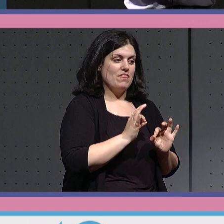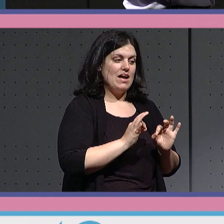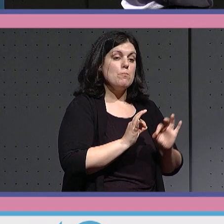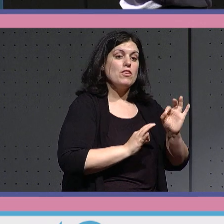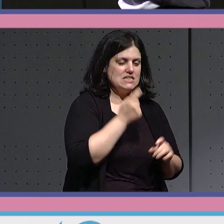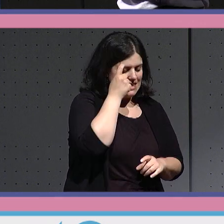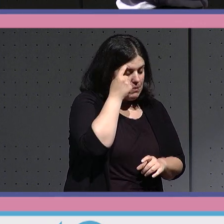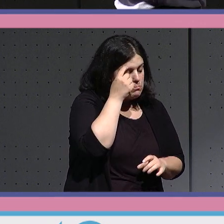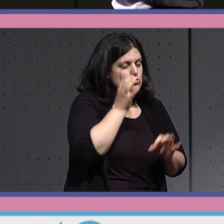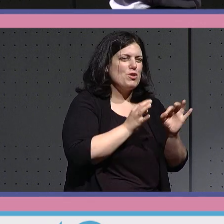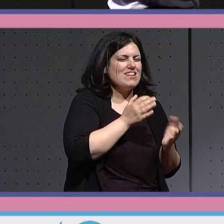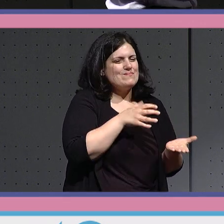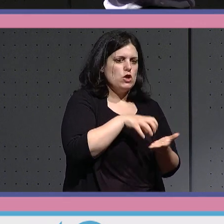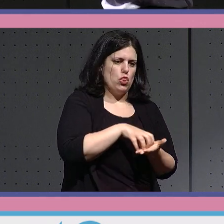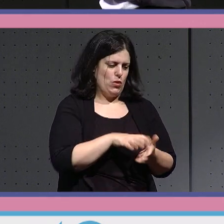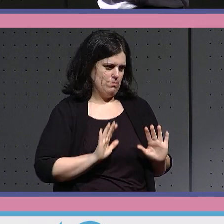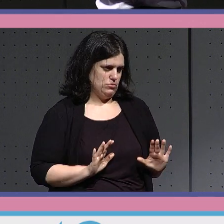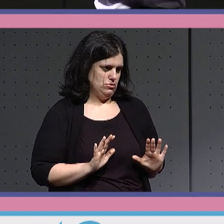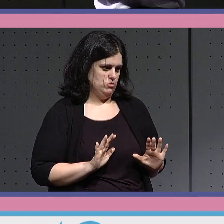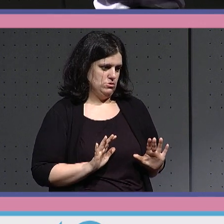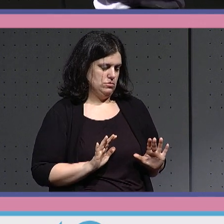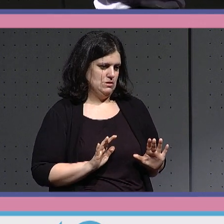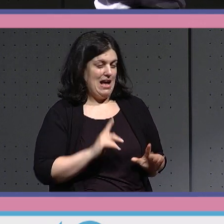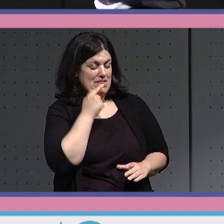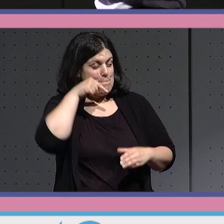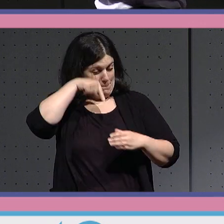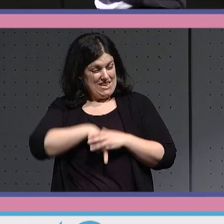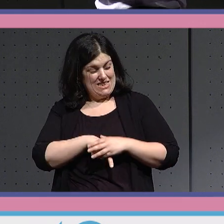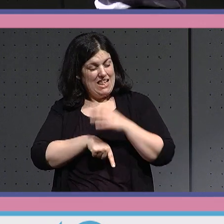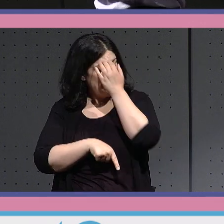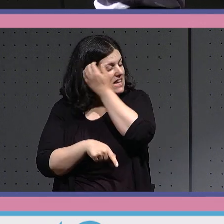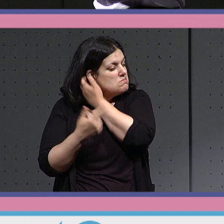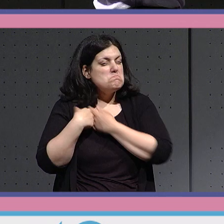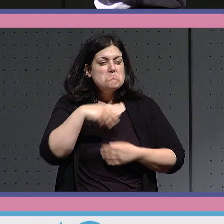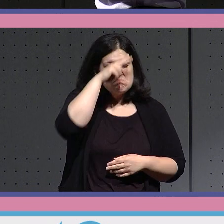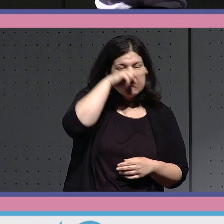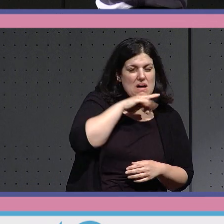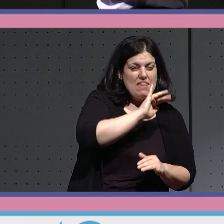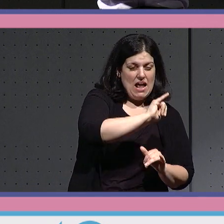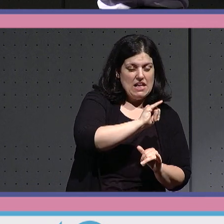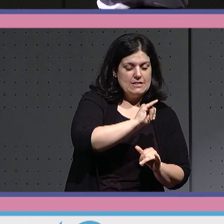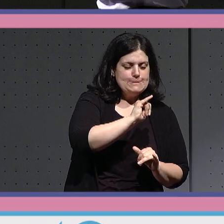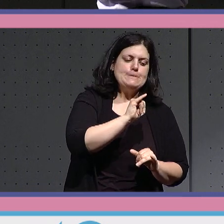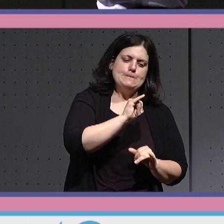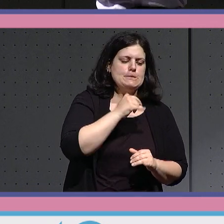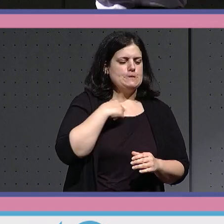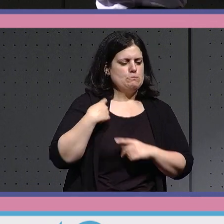Si la mutación es heredada, a veces sabemos la penetrancia. ¿Qué probabilidades tiene un padre teniendo esa mutación del